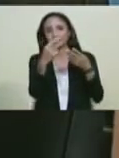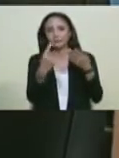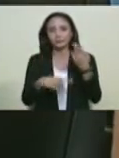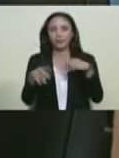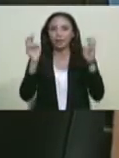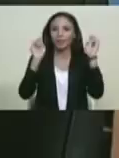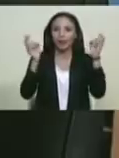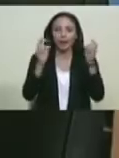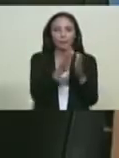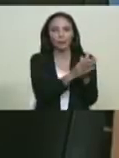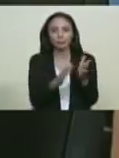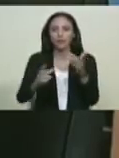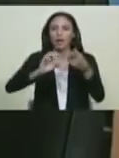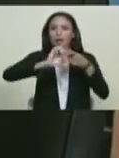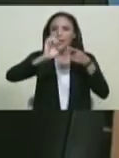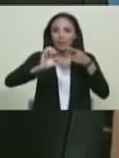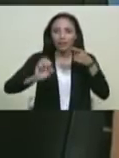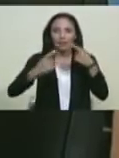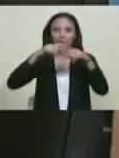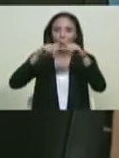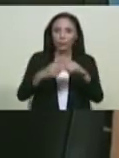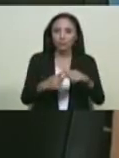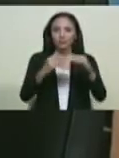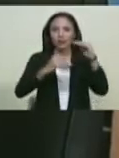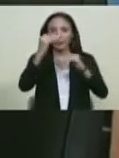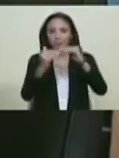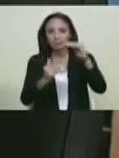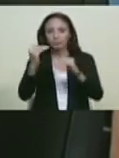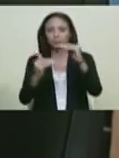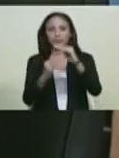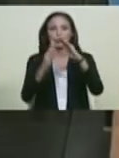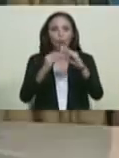los cálculos presupuestarios fiscales